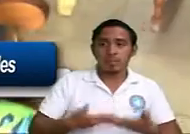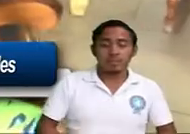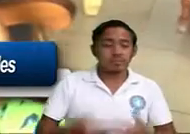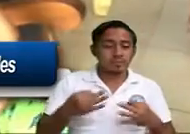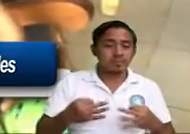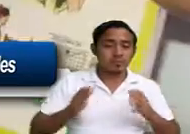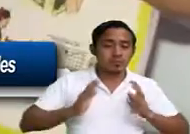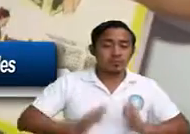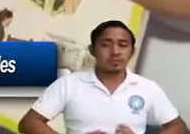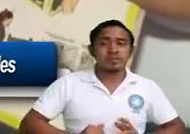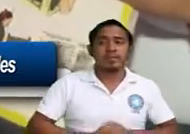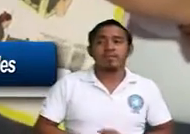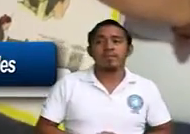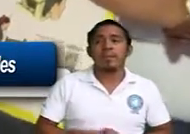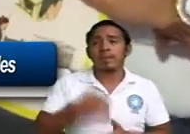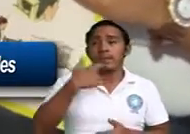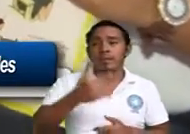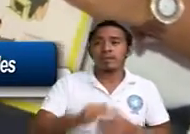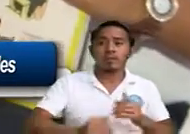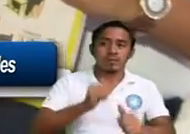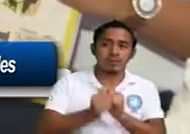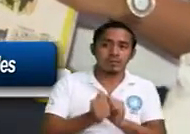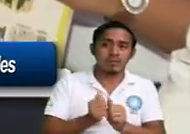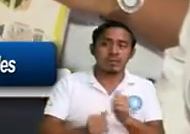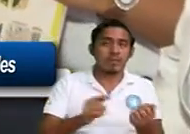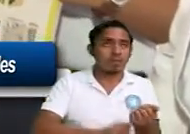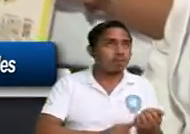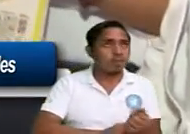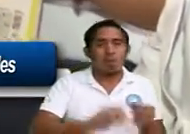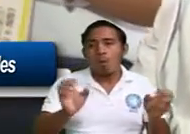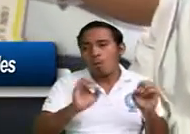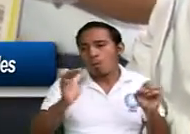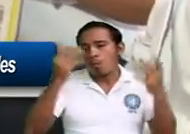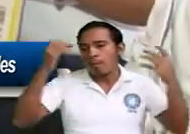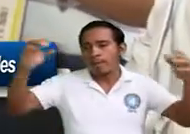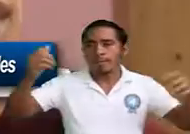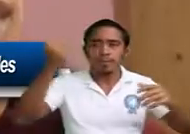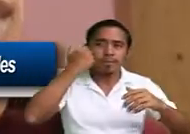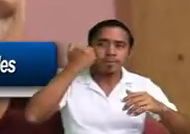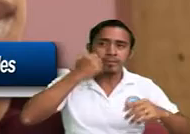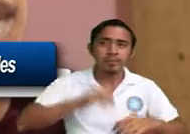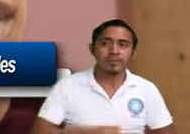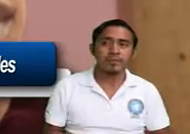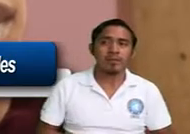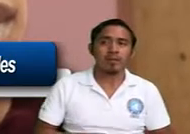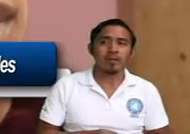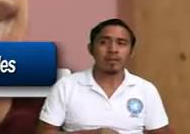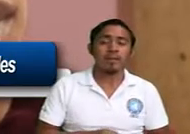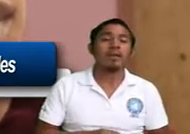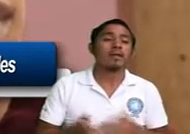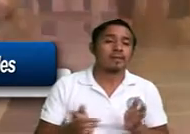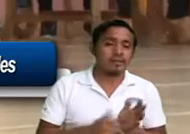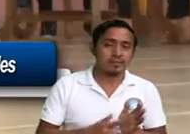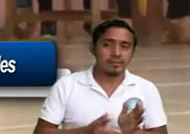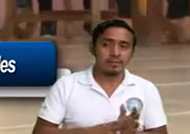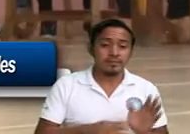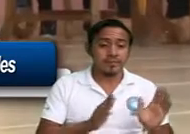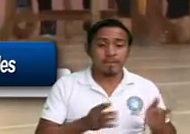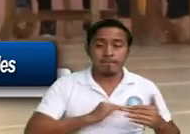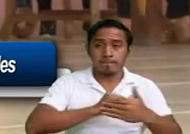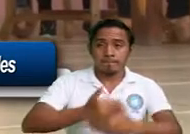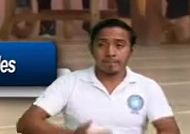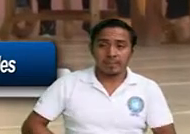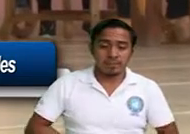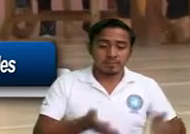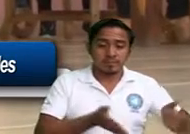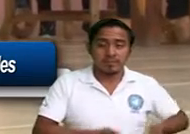adecuado, porque si no, la predispone a diabetes y a otro tipo de enfermedades. Pero cuando nosotros tenemos un embarazo gemelar, no